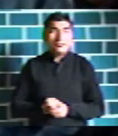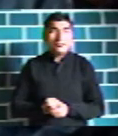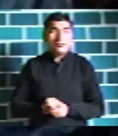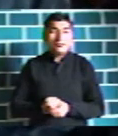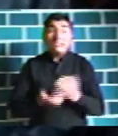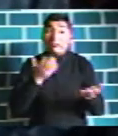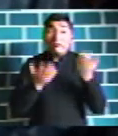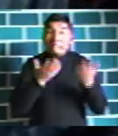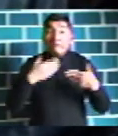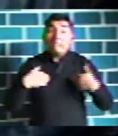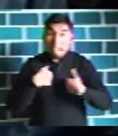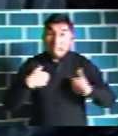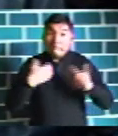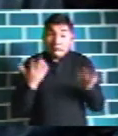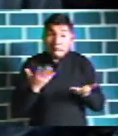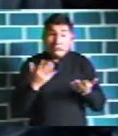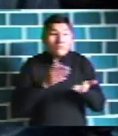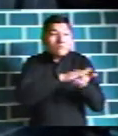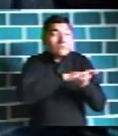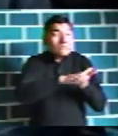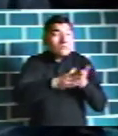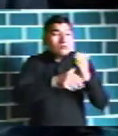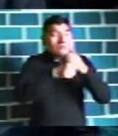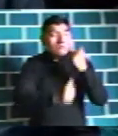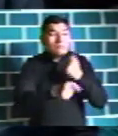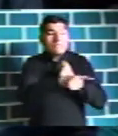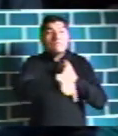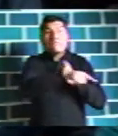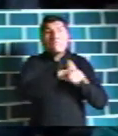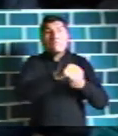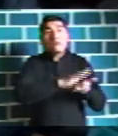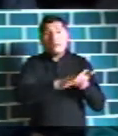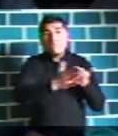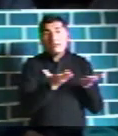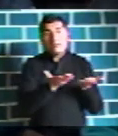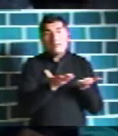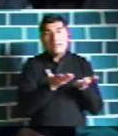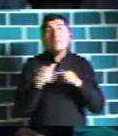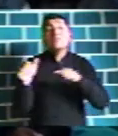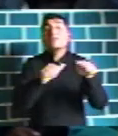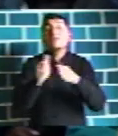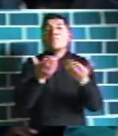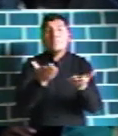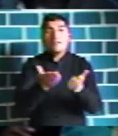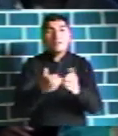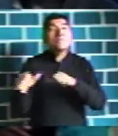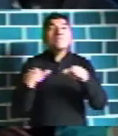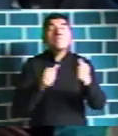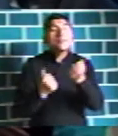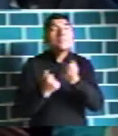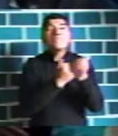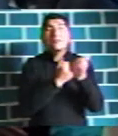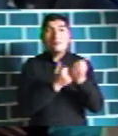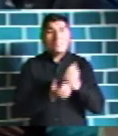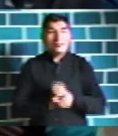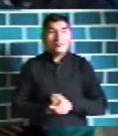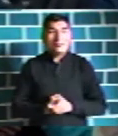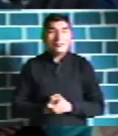si tienen animalitos limpien lo que dejan sus animales actuar aporta